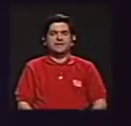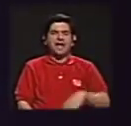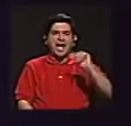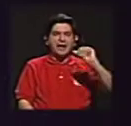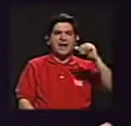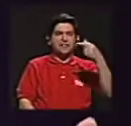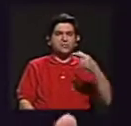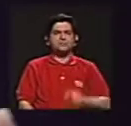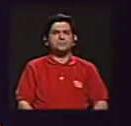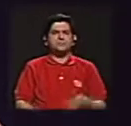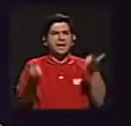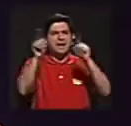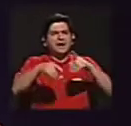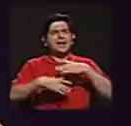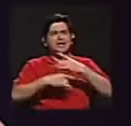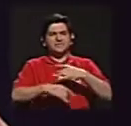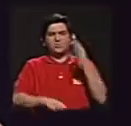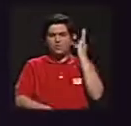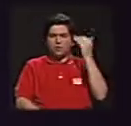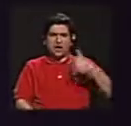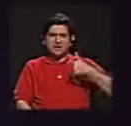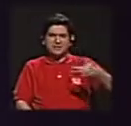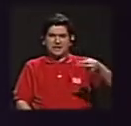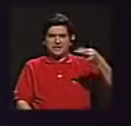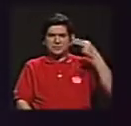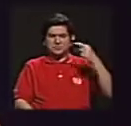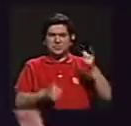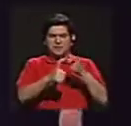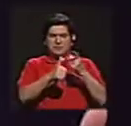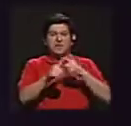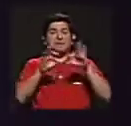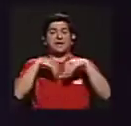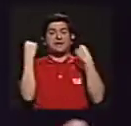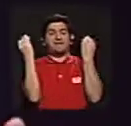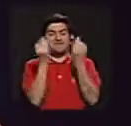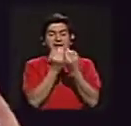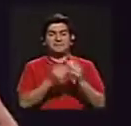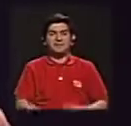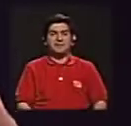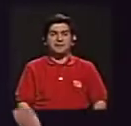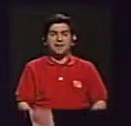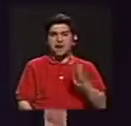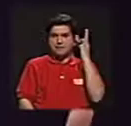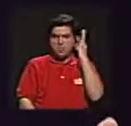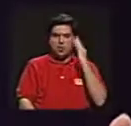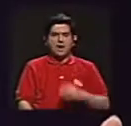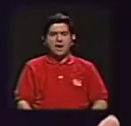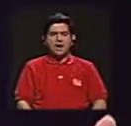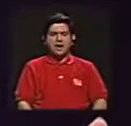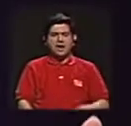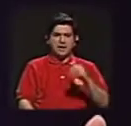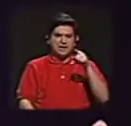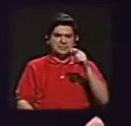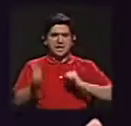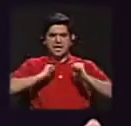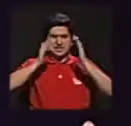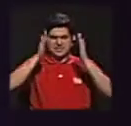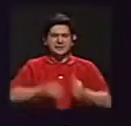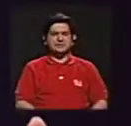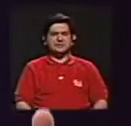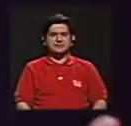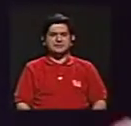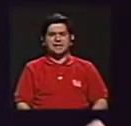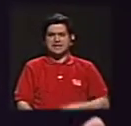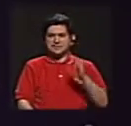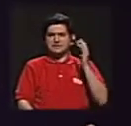un caso muy curioso porque es una mujer que tiene una historia, bueno, primero una familia de artistas, de mujeres, un matriarcado absoluto